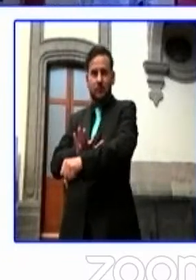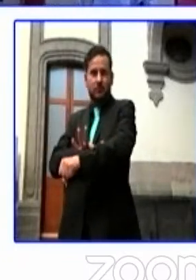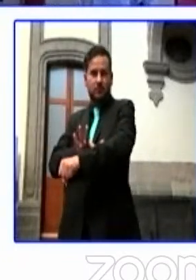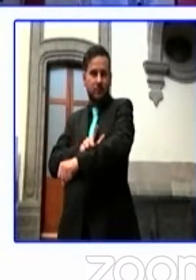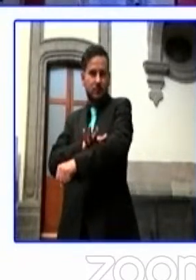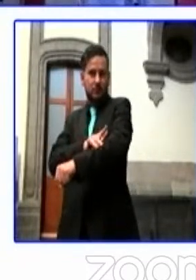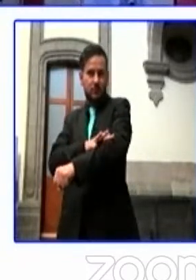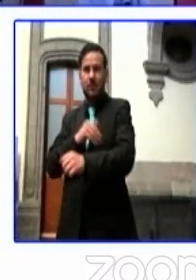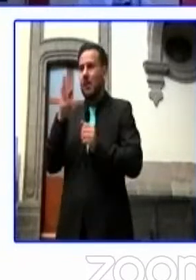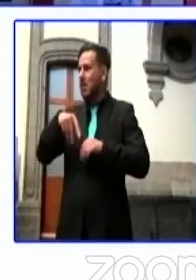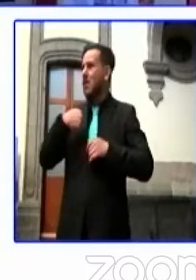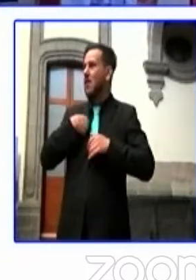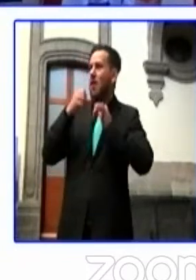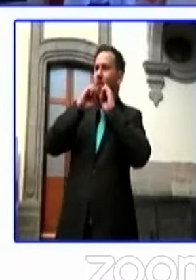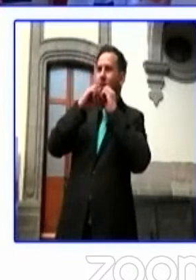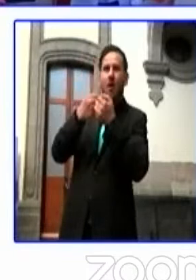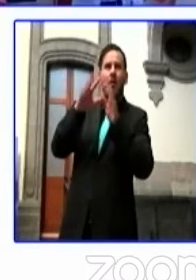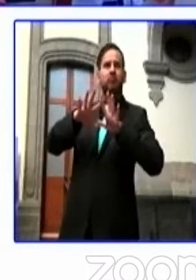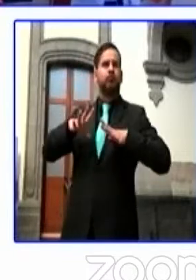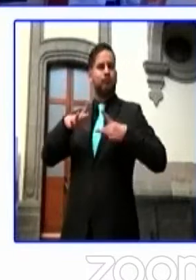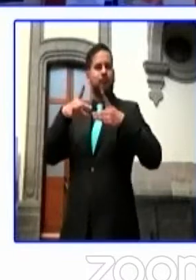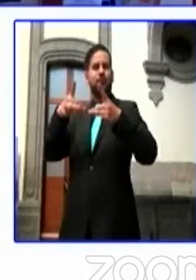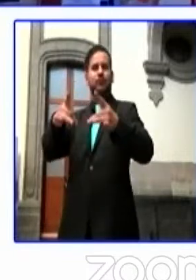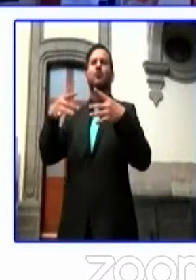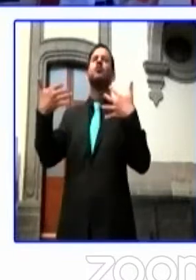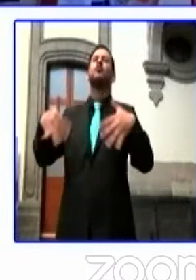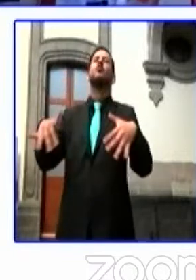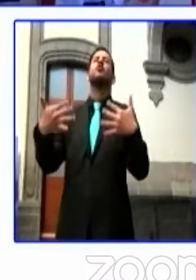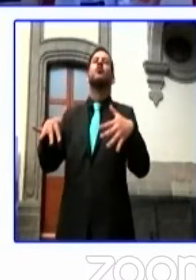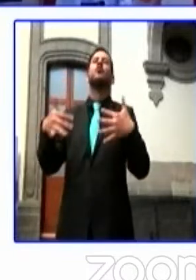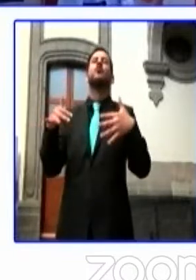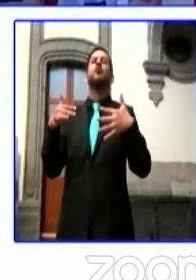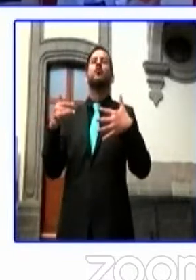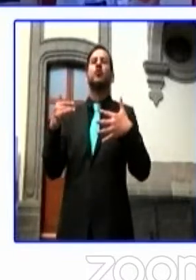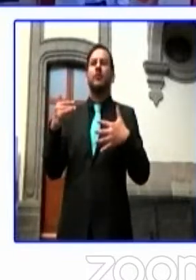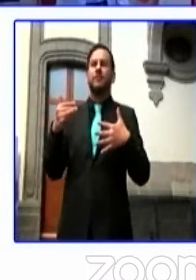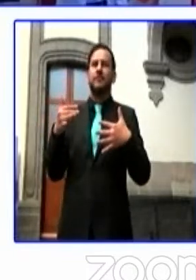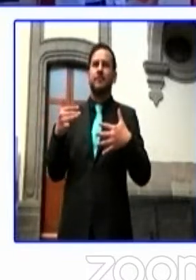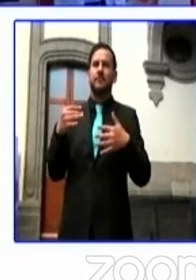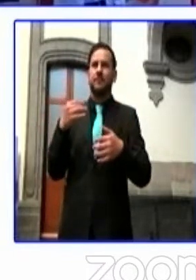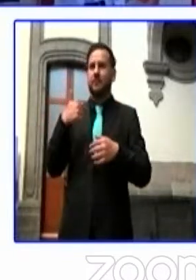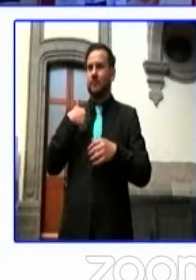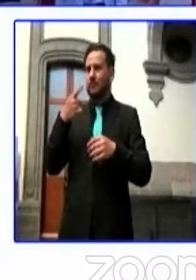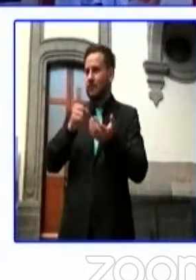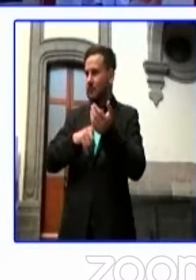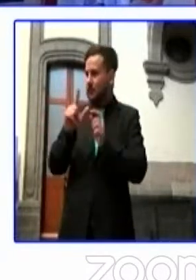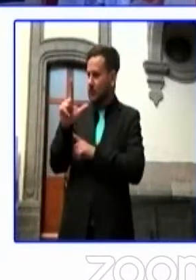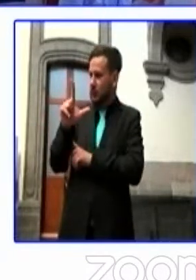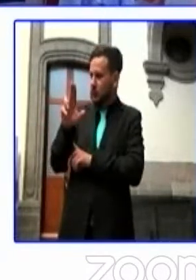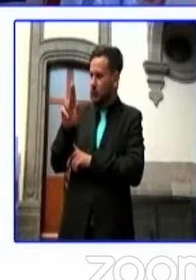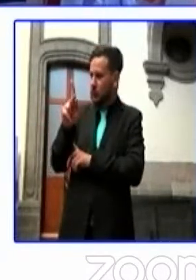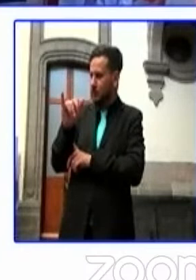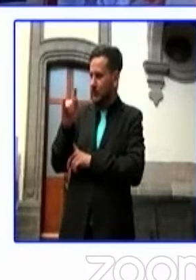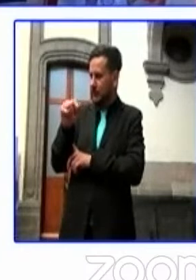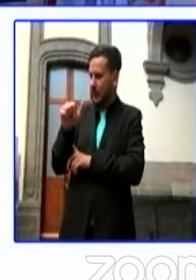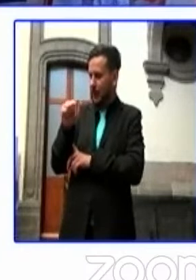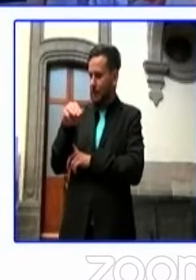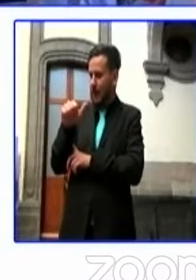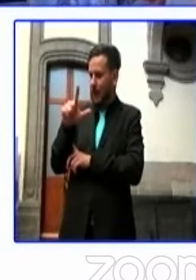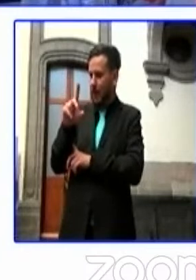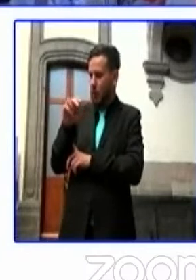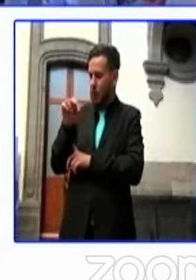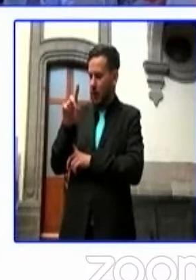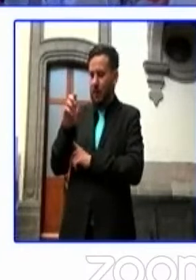nuestras organizaciones fundadoras, y en voz de Lupita Maldonado nos ha confirmado